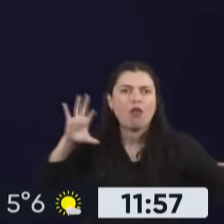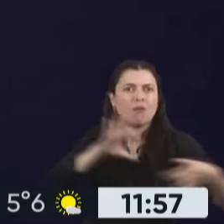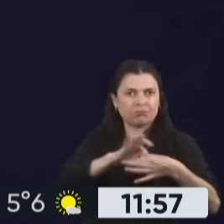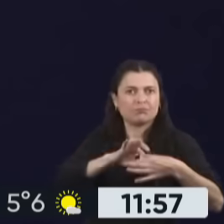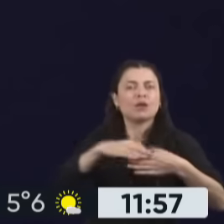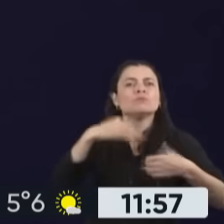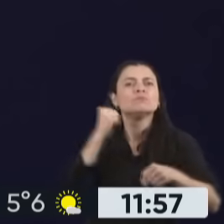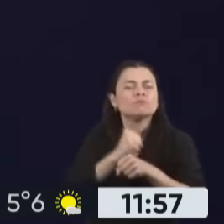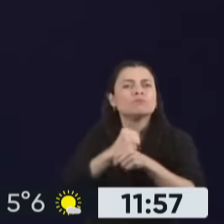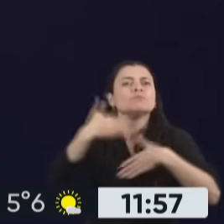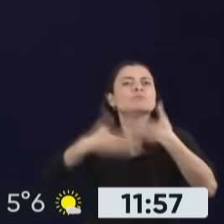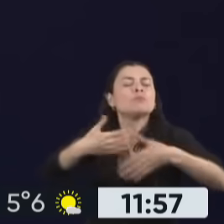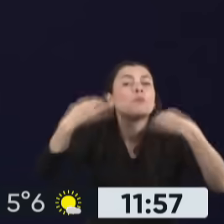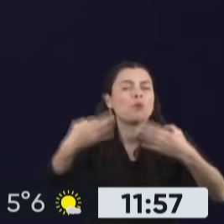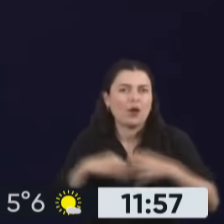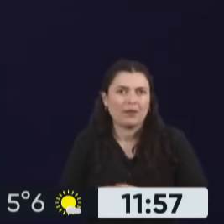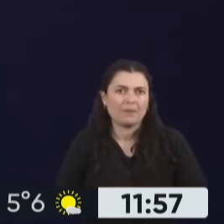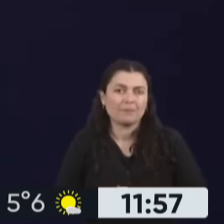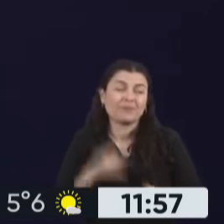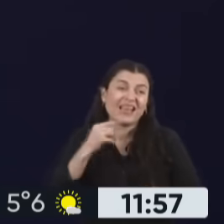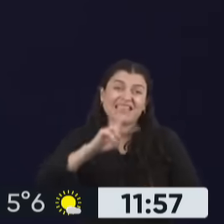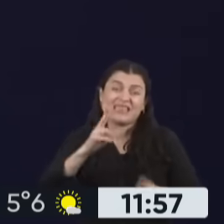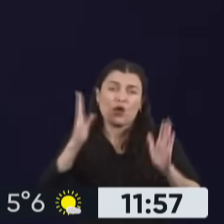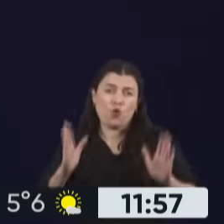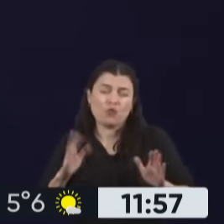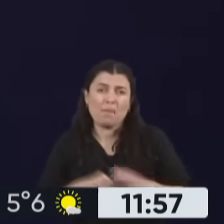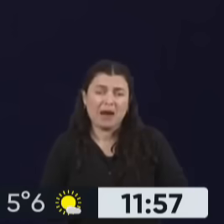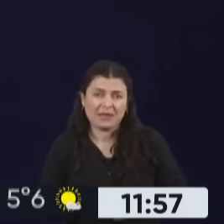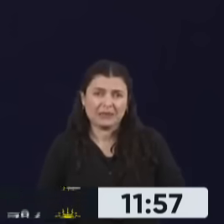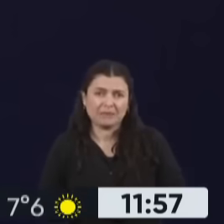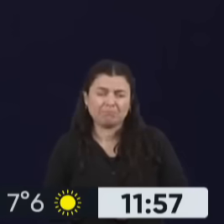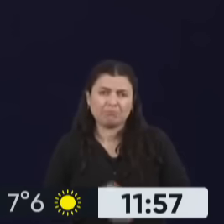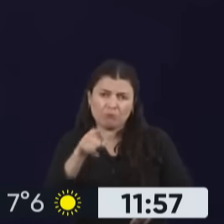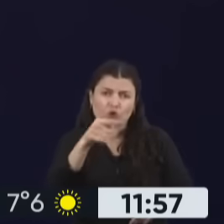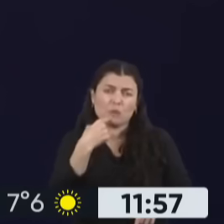Nosotros, ya lo dijo el presidente, y acá me meto en la segunda parte de tu pregunta,